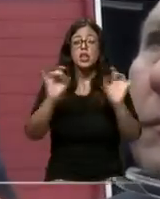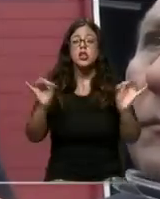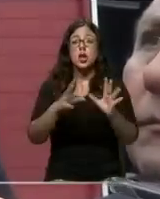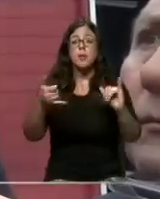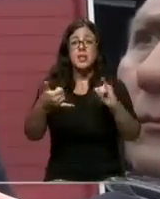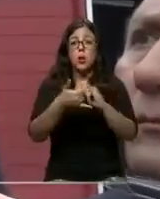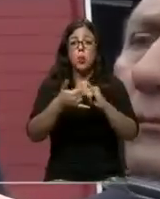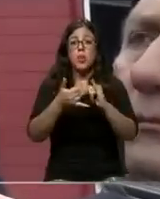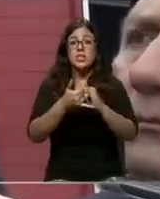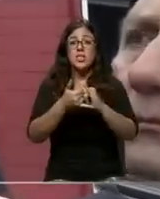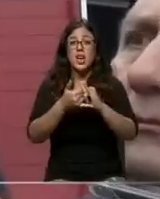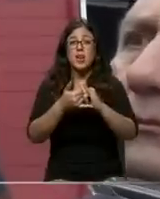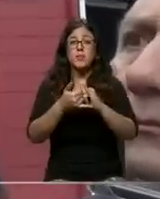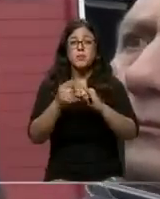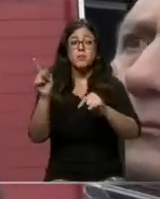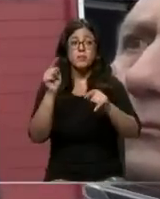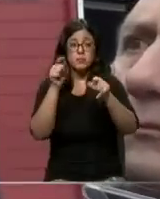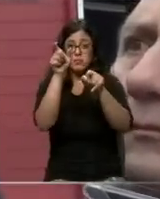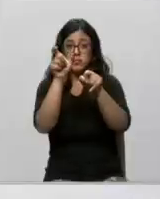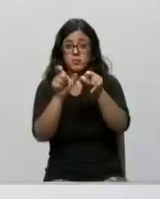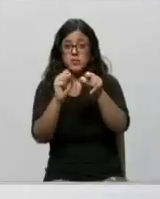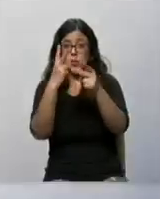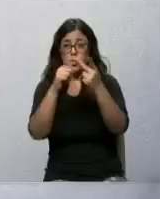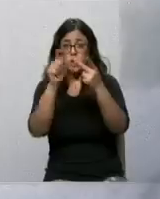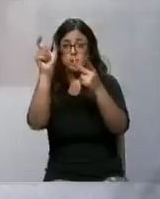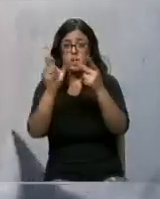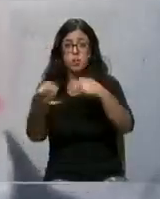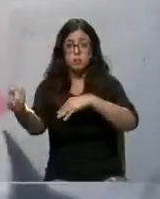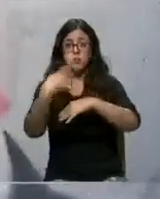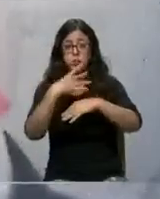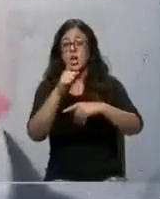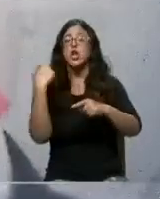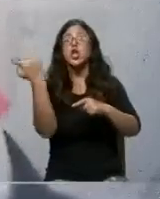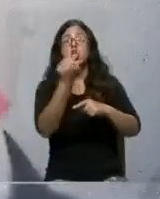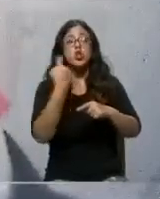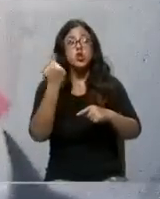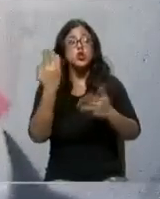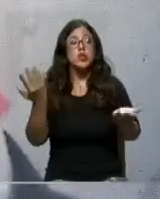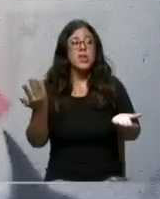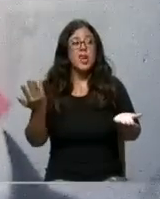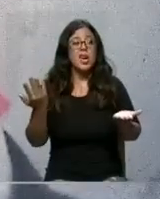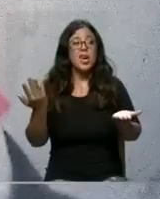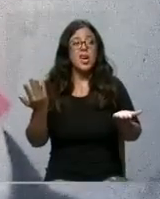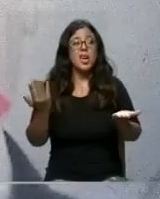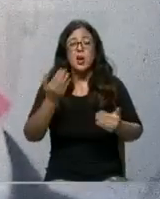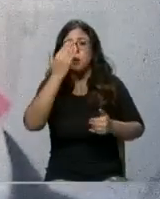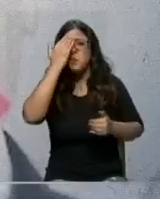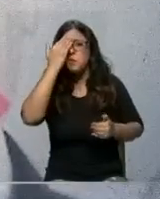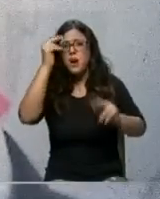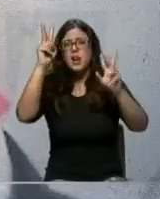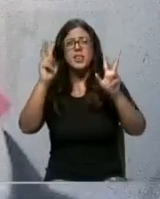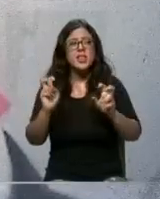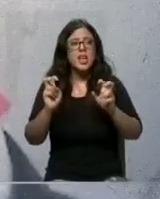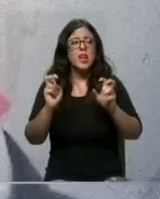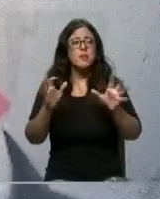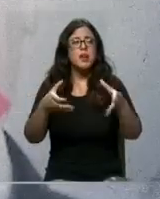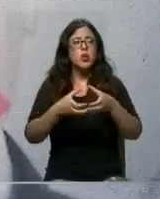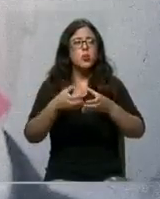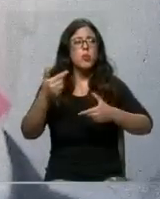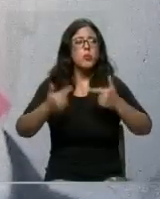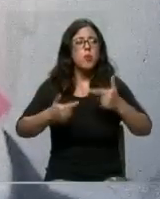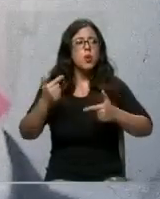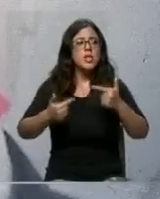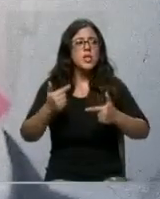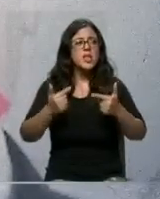WhatsApp, este último nos contestó lo siguiente. Nos ha tocado vivir la terrible e inhumana consecuencia del brazo político de la